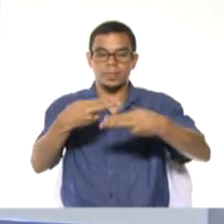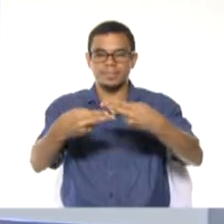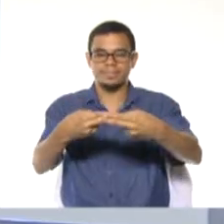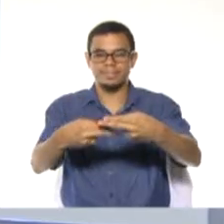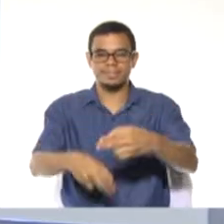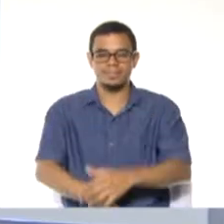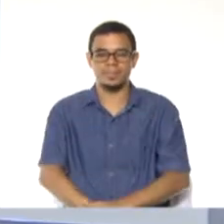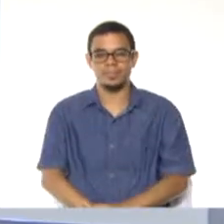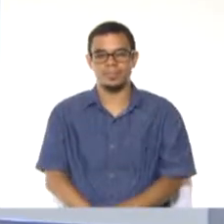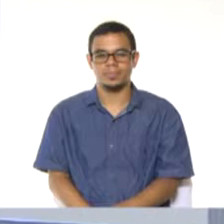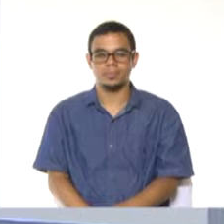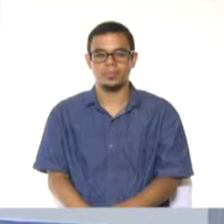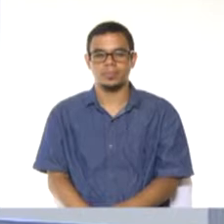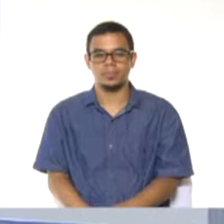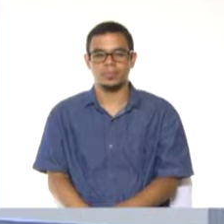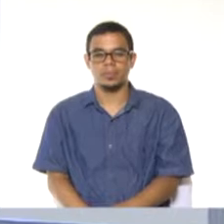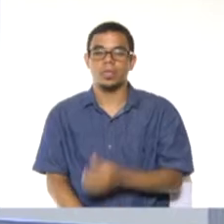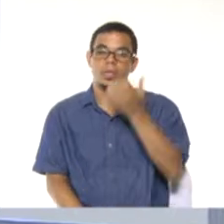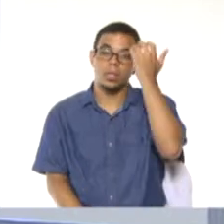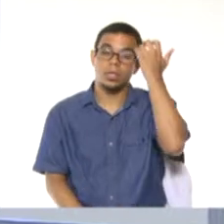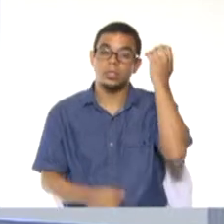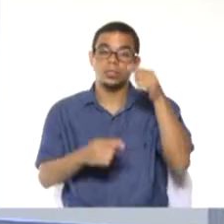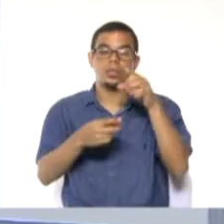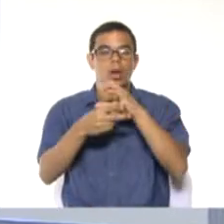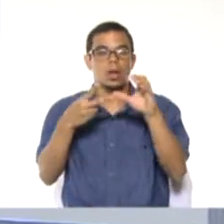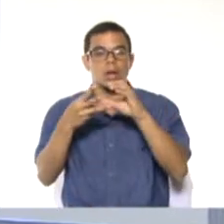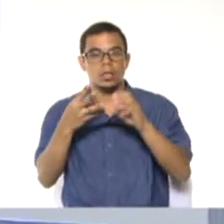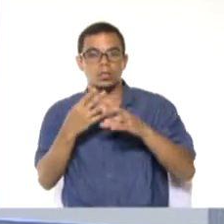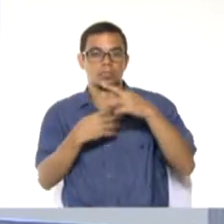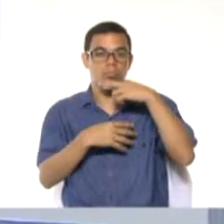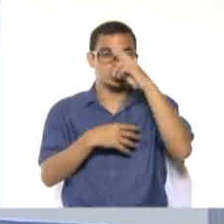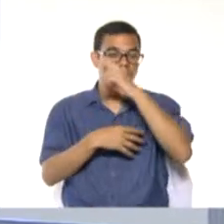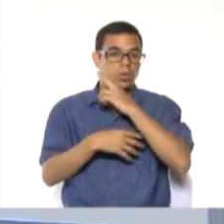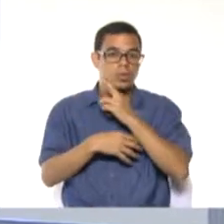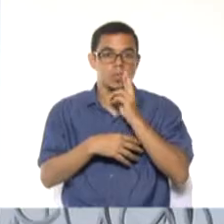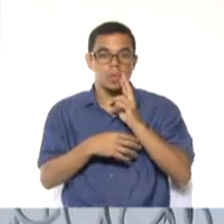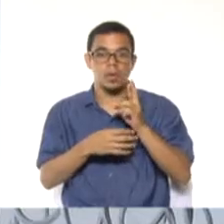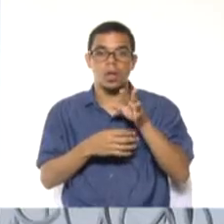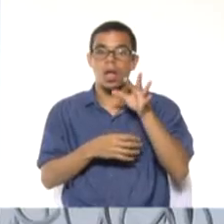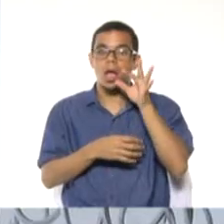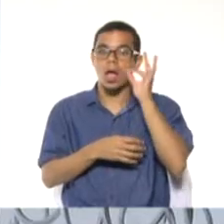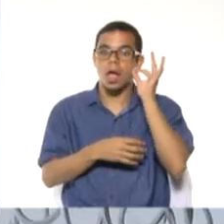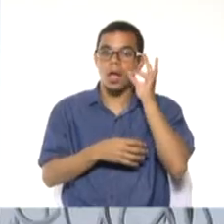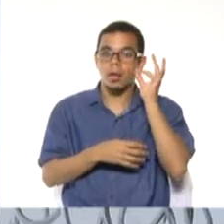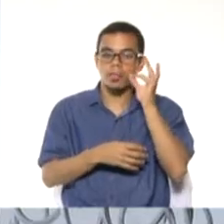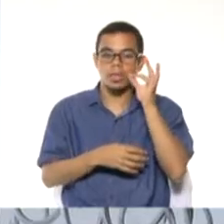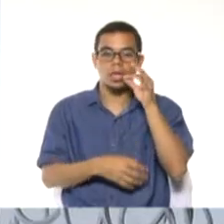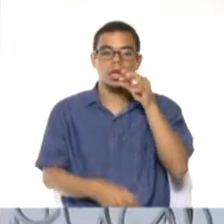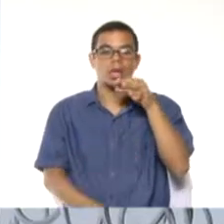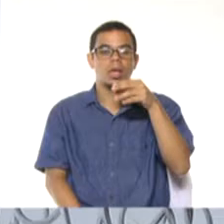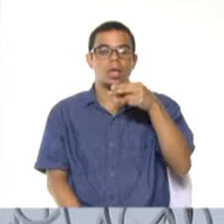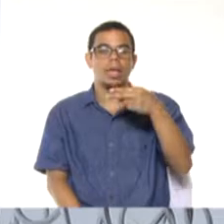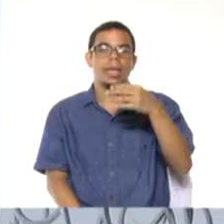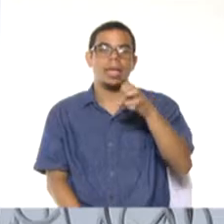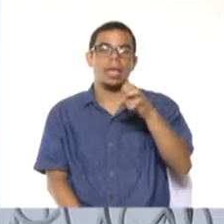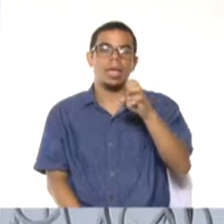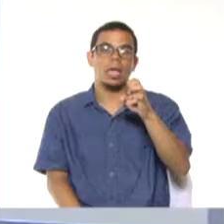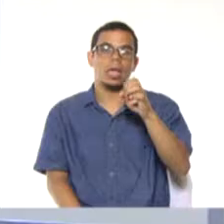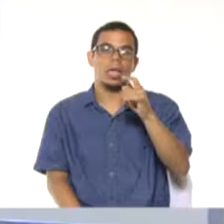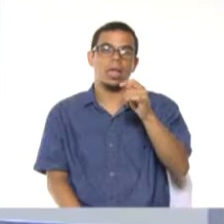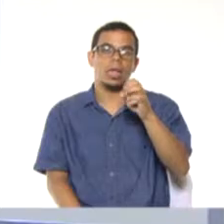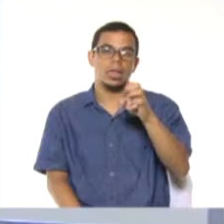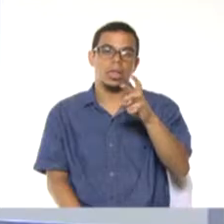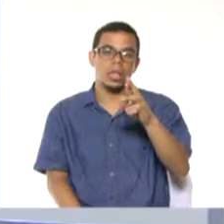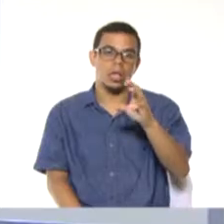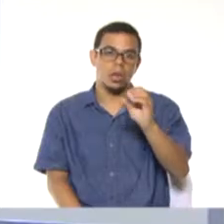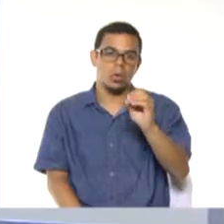individuos genéticamente, ¿ok? Con los caracteres de los padres y van a ser amarillos heterocigotos. ¿Por qué digo heterocigotos? Porque recuerdan los